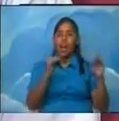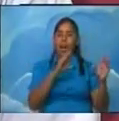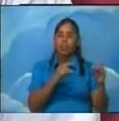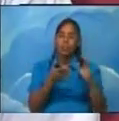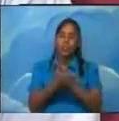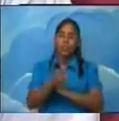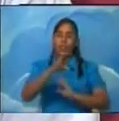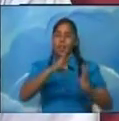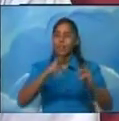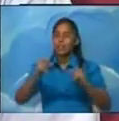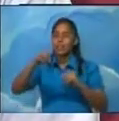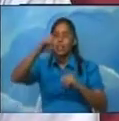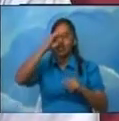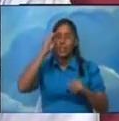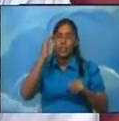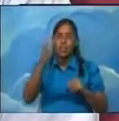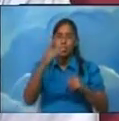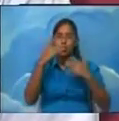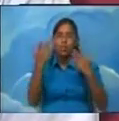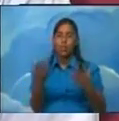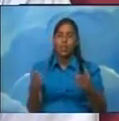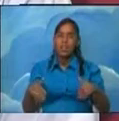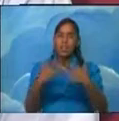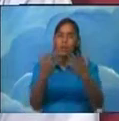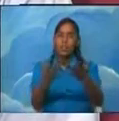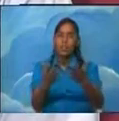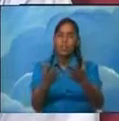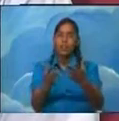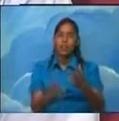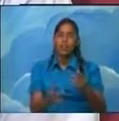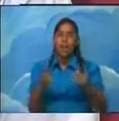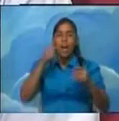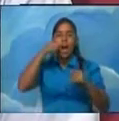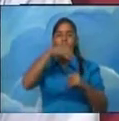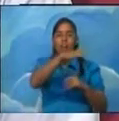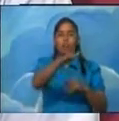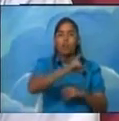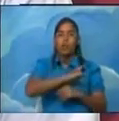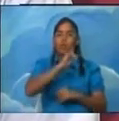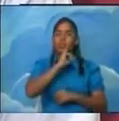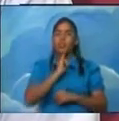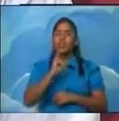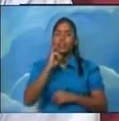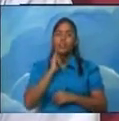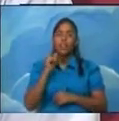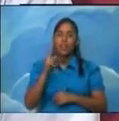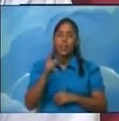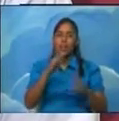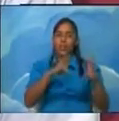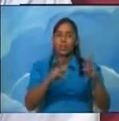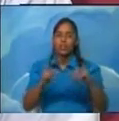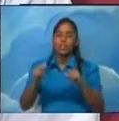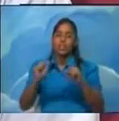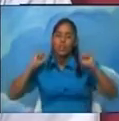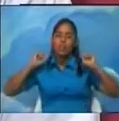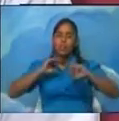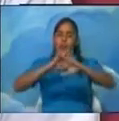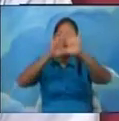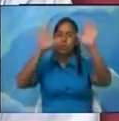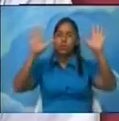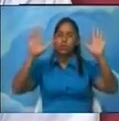la tierra que Dios le iba a dar al pueblo de Israel, era una tierra